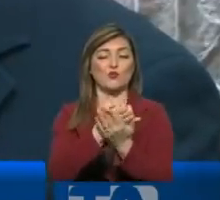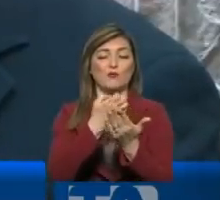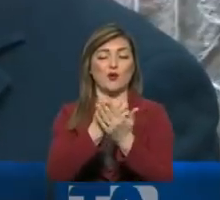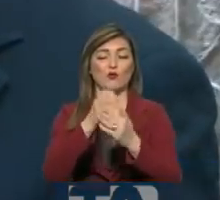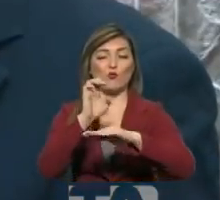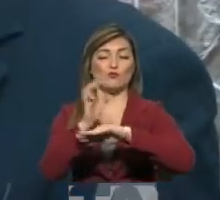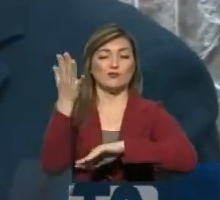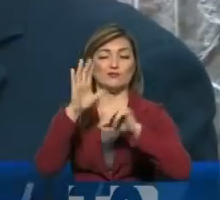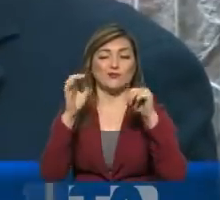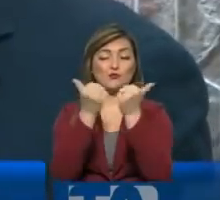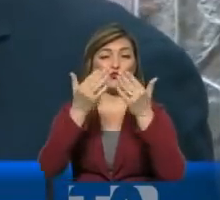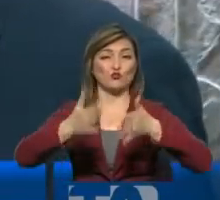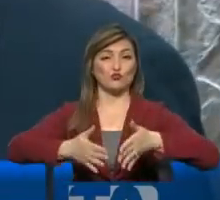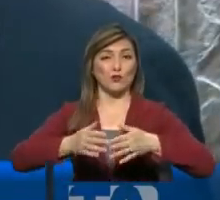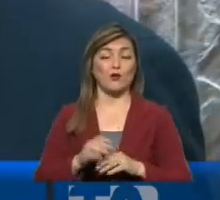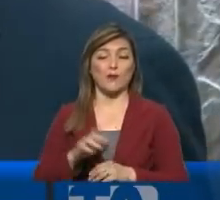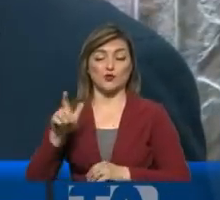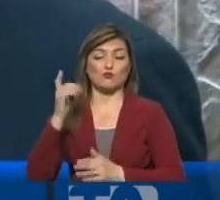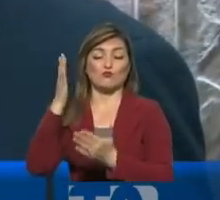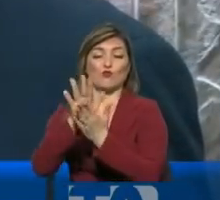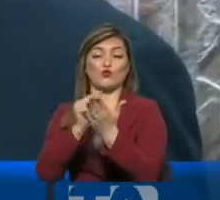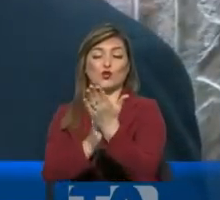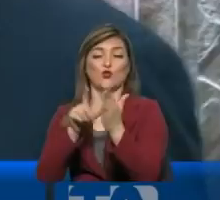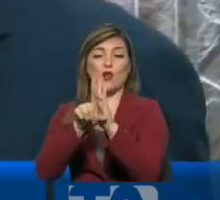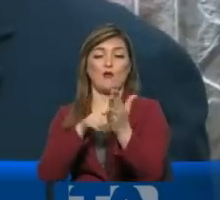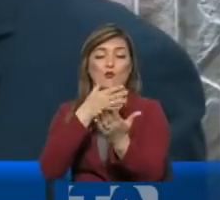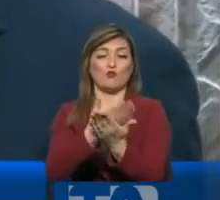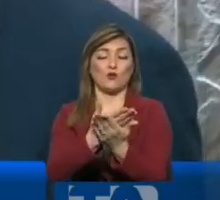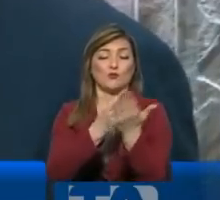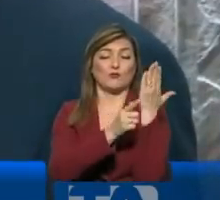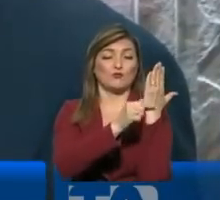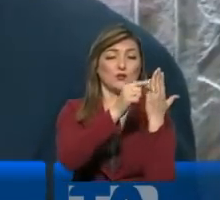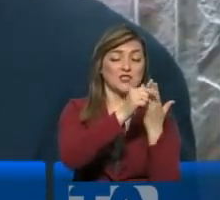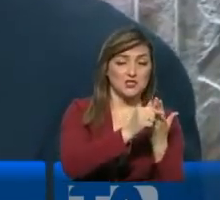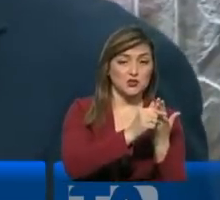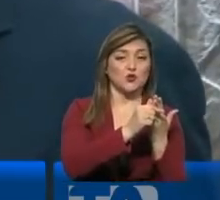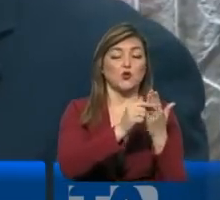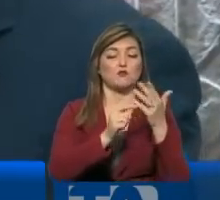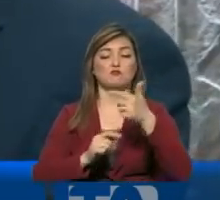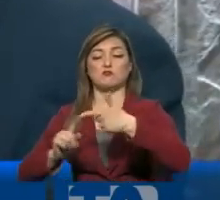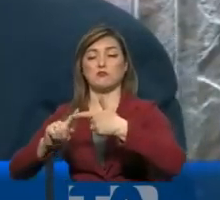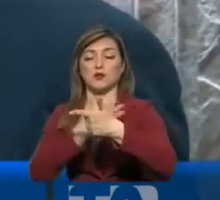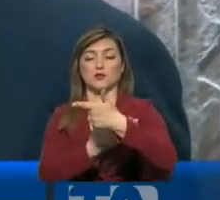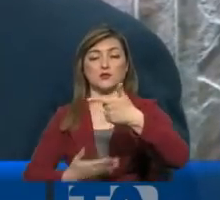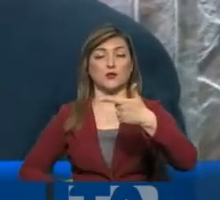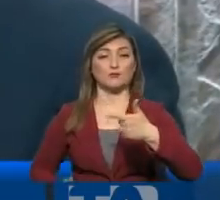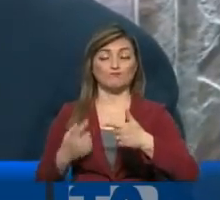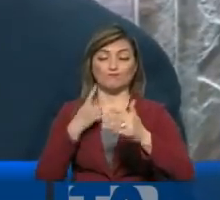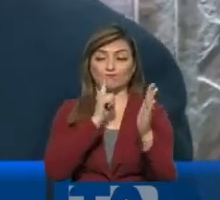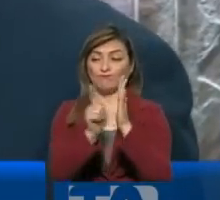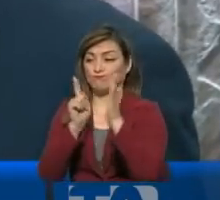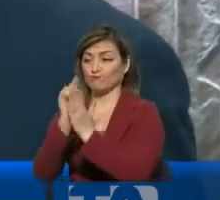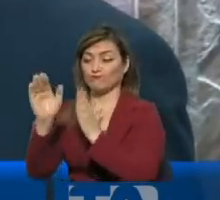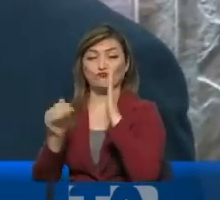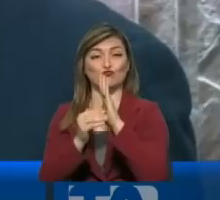de la época y quien propuso el proyecto de ley, el ministro del ramo y el presidente de la República